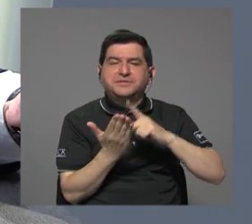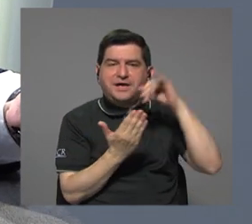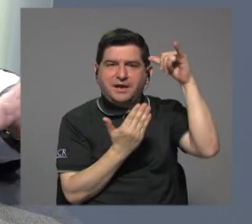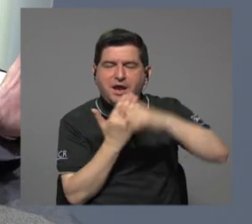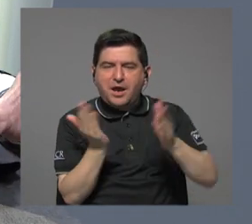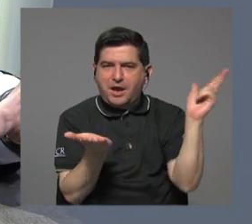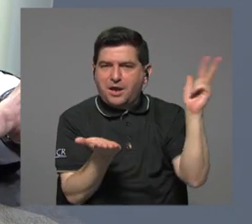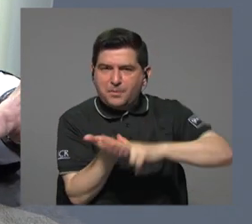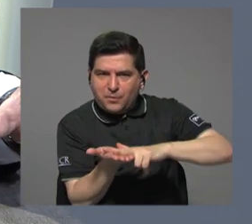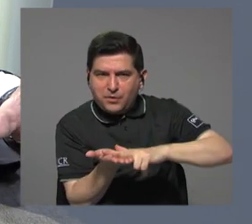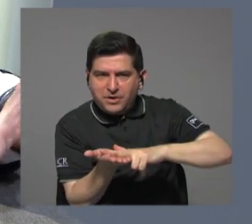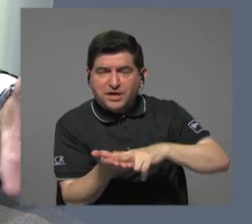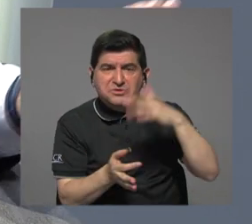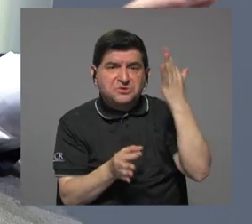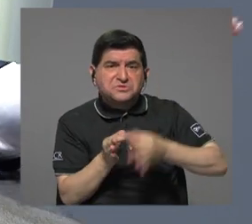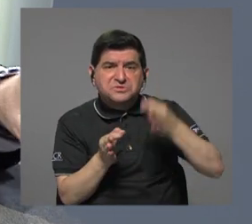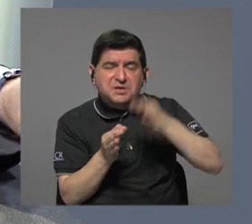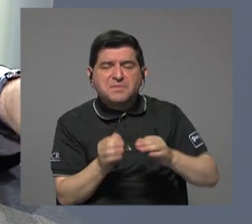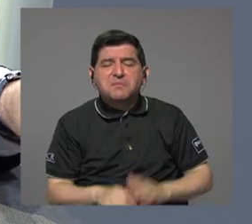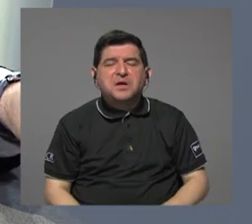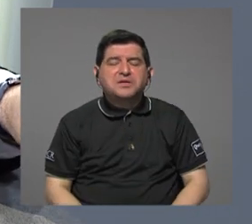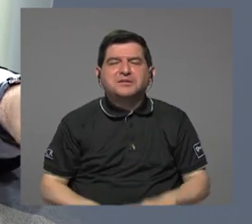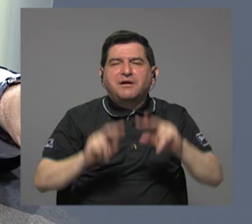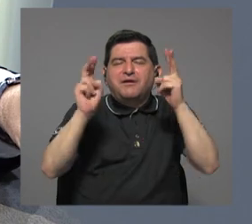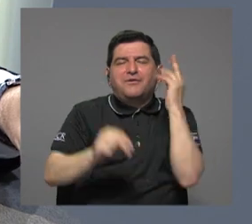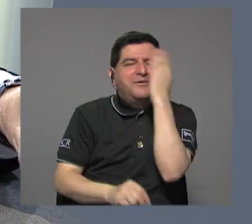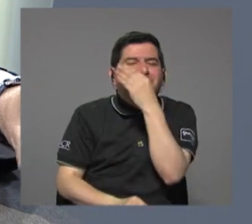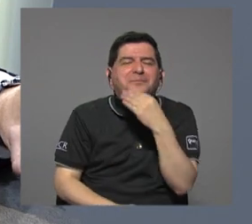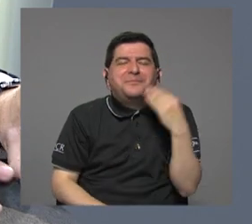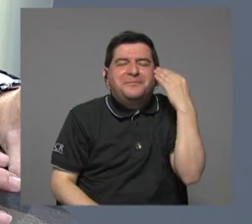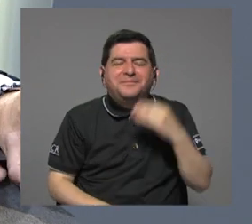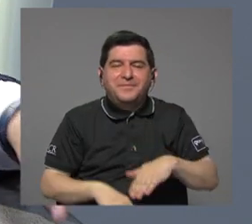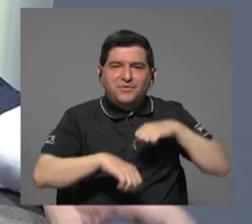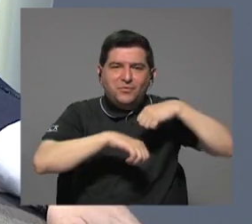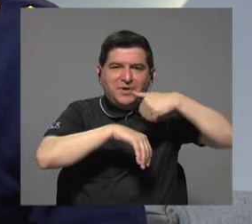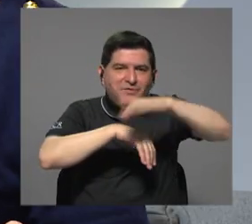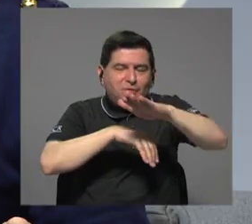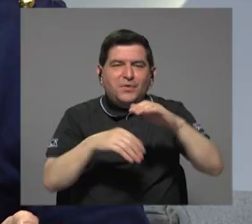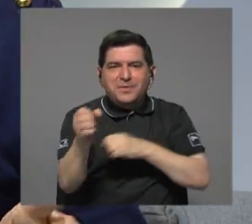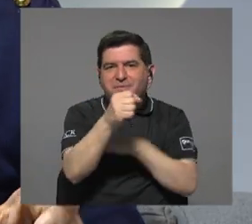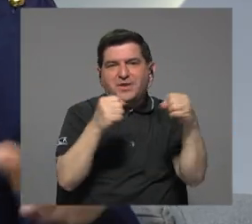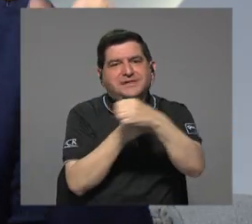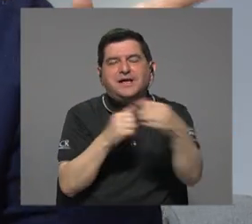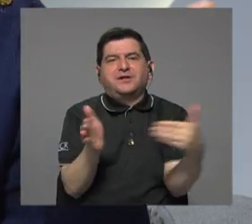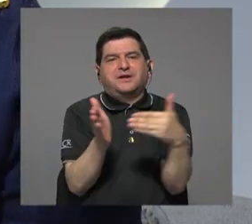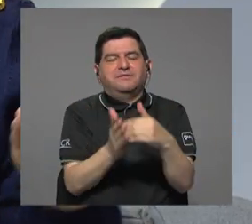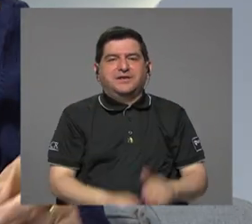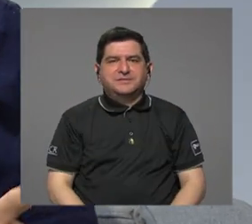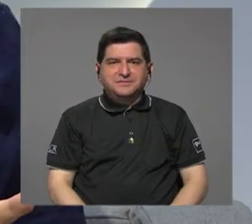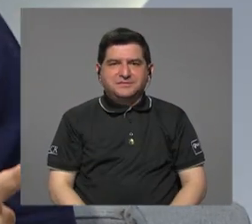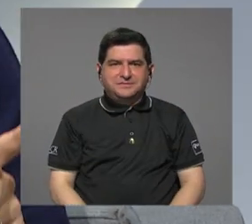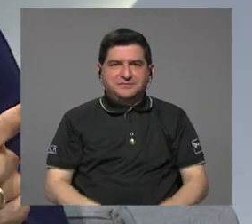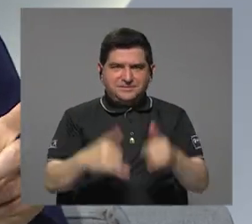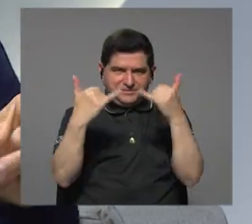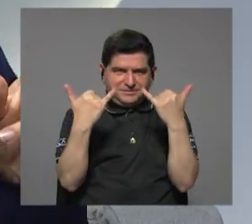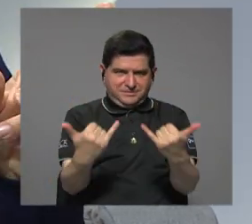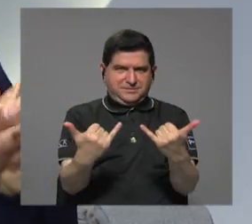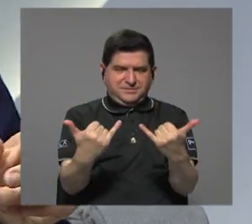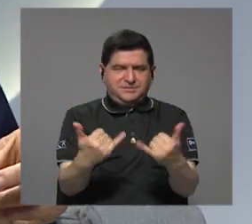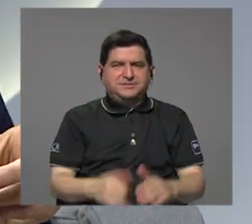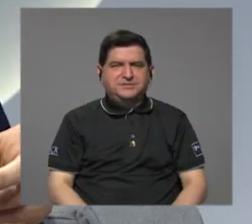simplemente haciéndole un maquillaje después de que la sala lo cuando para ir bien vamos ya vamos con